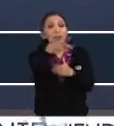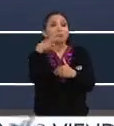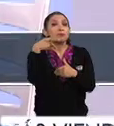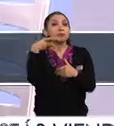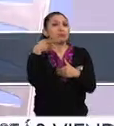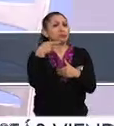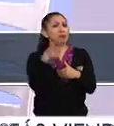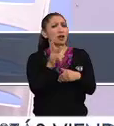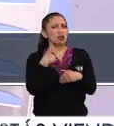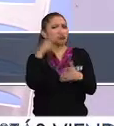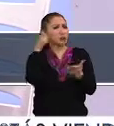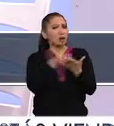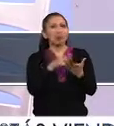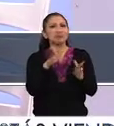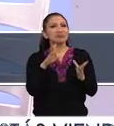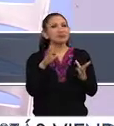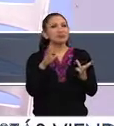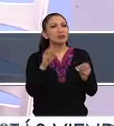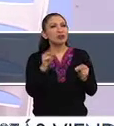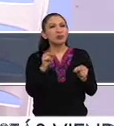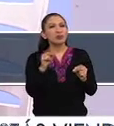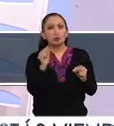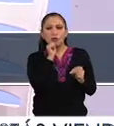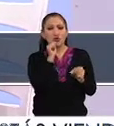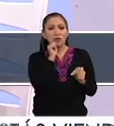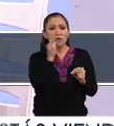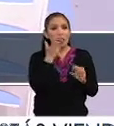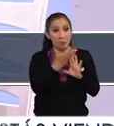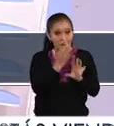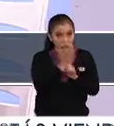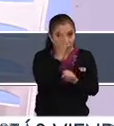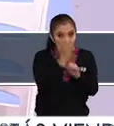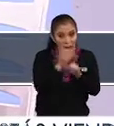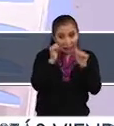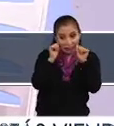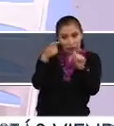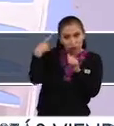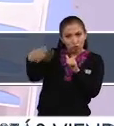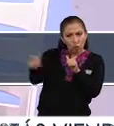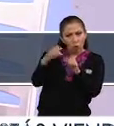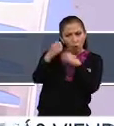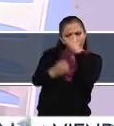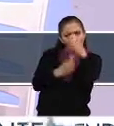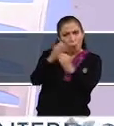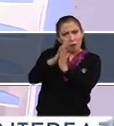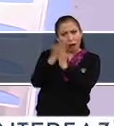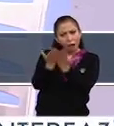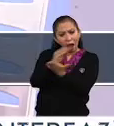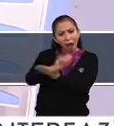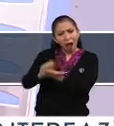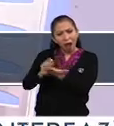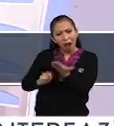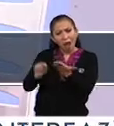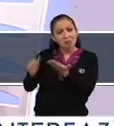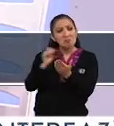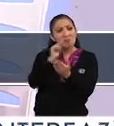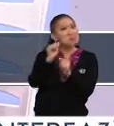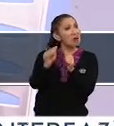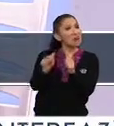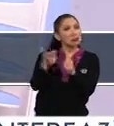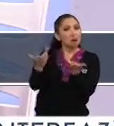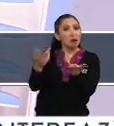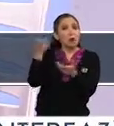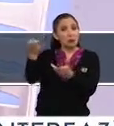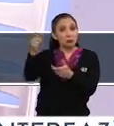Pero yo creo que no hemos sido suficientemente atentos con su propuesta literaria y en ese